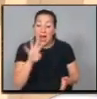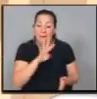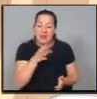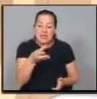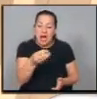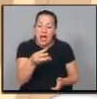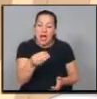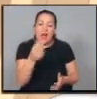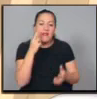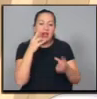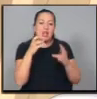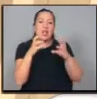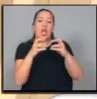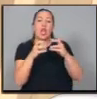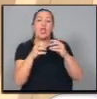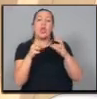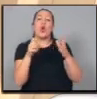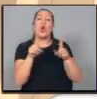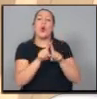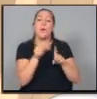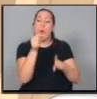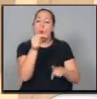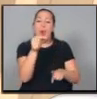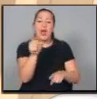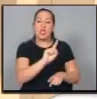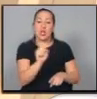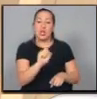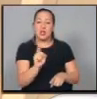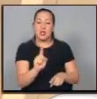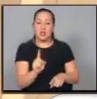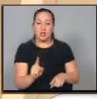que la cáscara no sea muy gruesa. Porque si la cáscara...